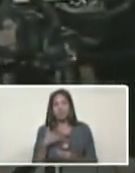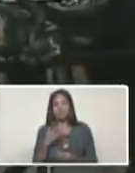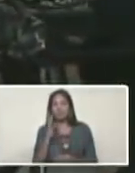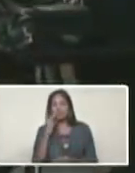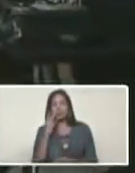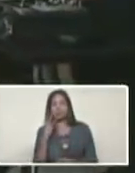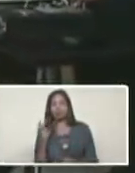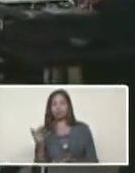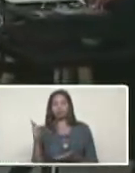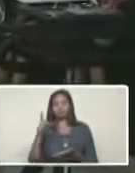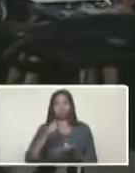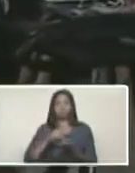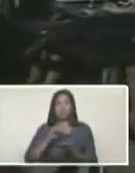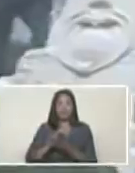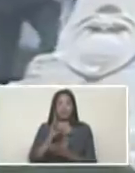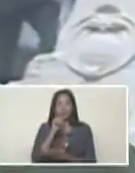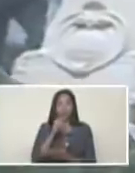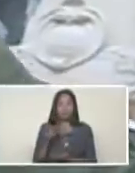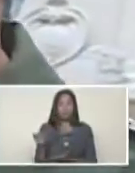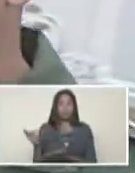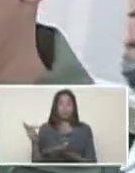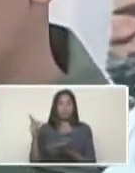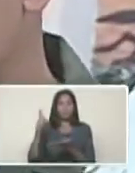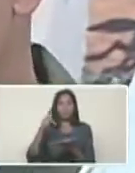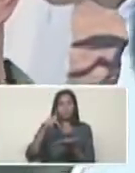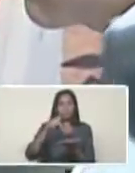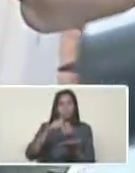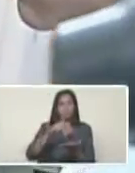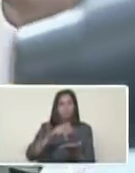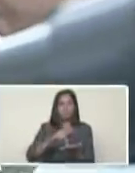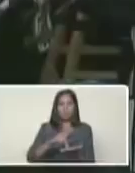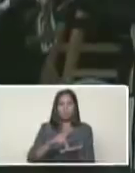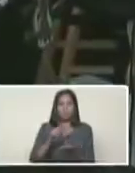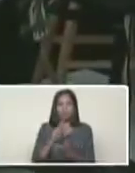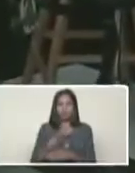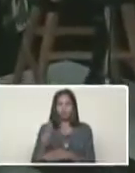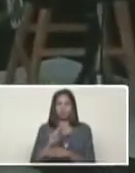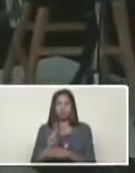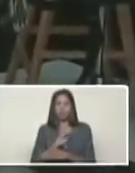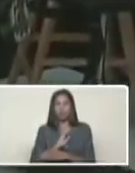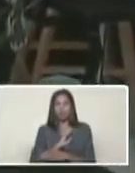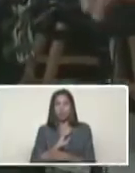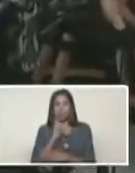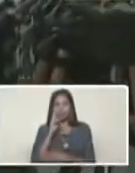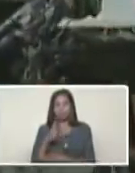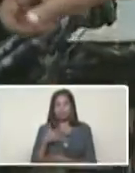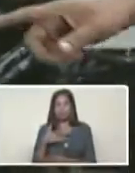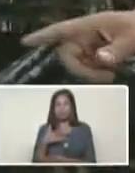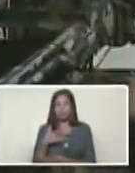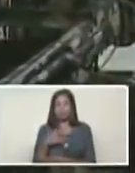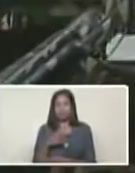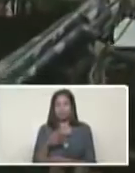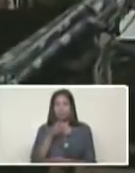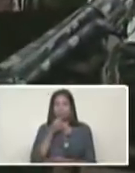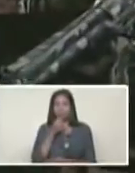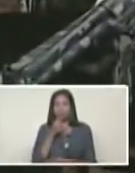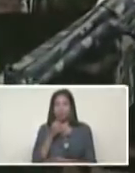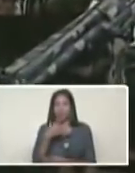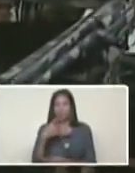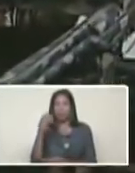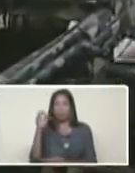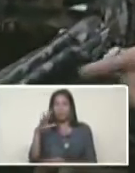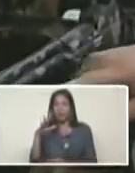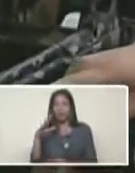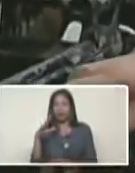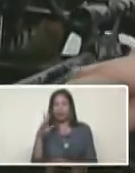intruso está haciendo entrada, hace uso de los medios de persuasión como un megáfono, luz blanca,